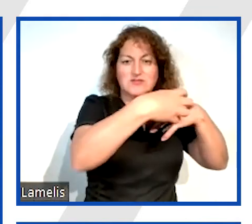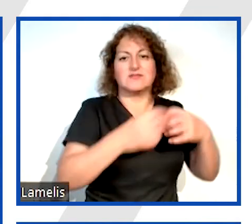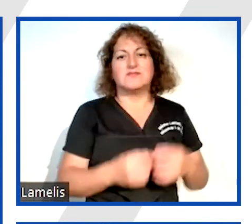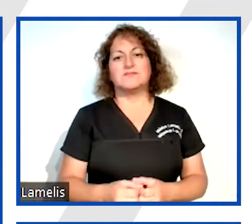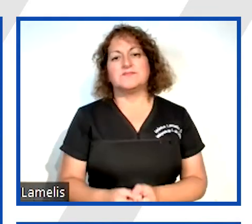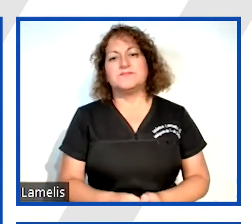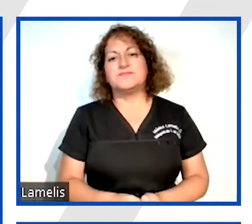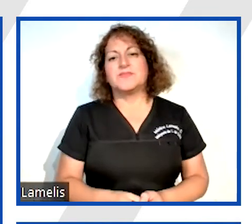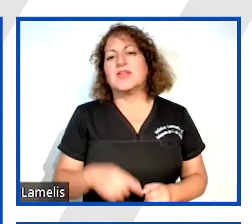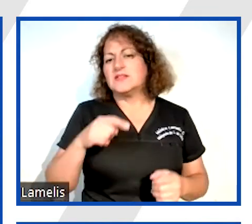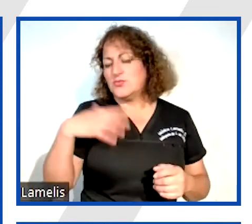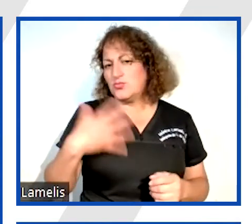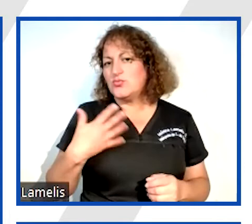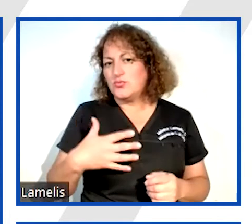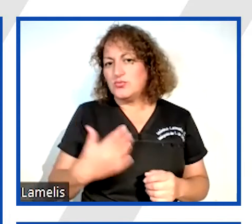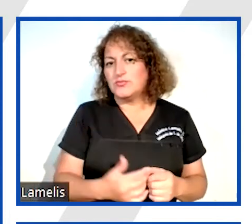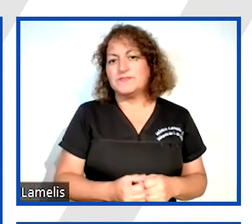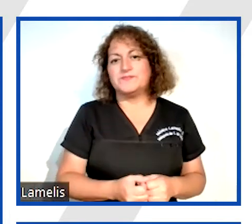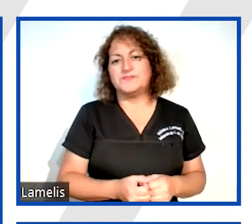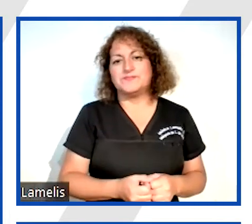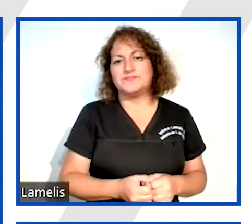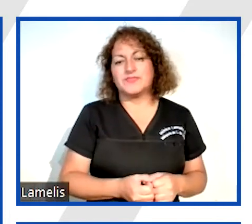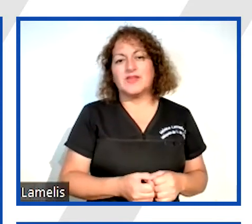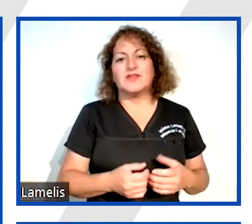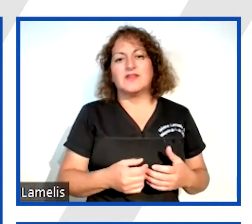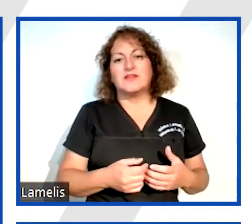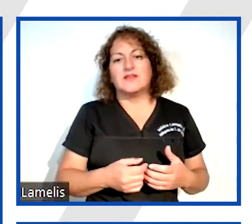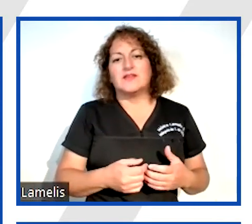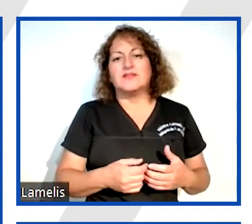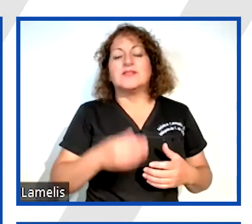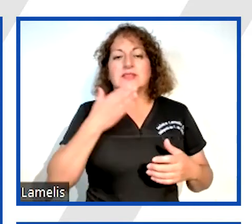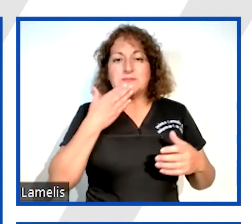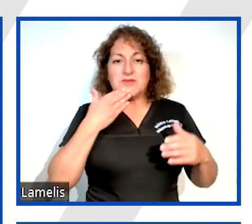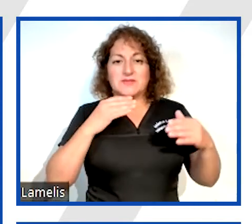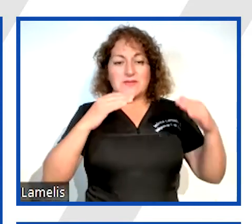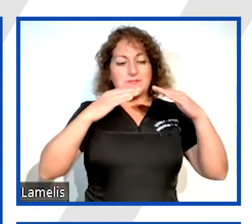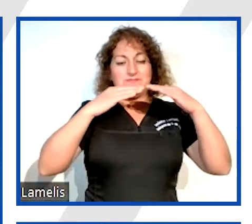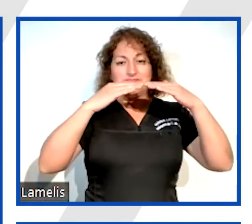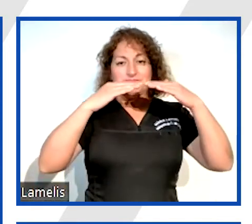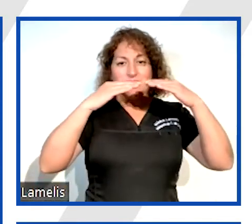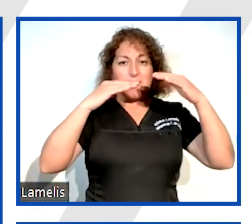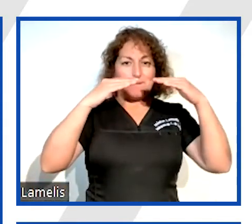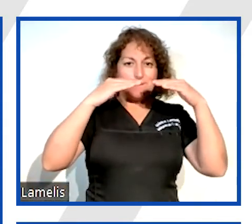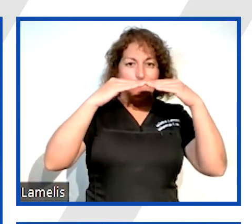también importante de ahí y lo otro importante que hace que la placa tectónica verdad es que les decía que era el